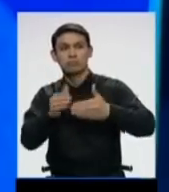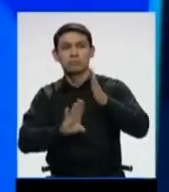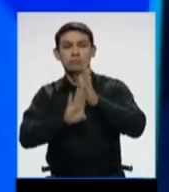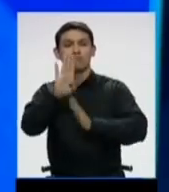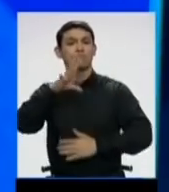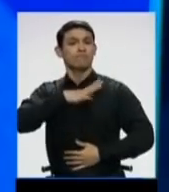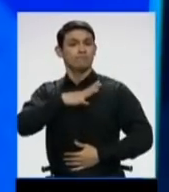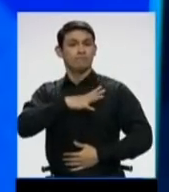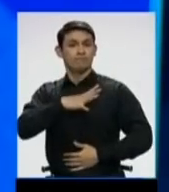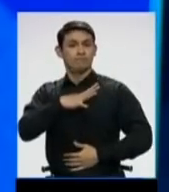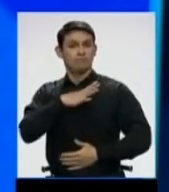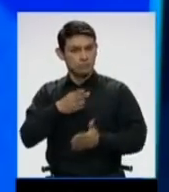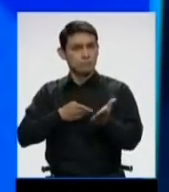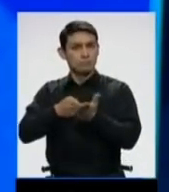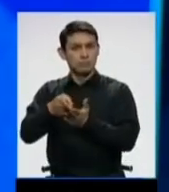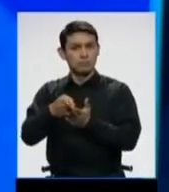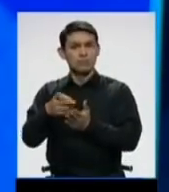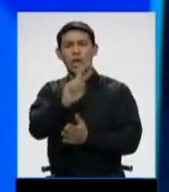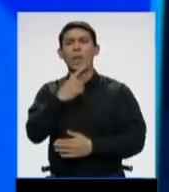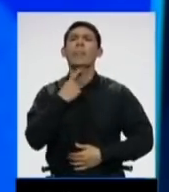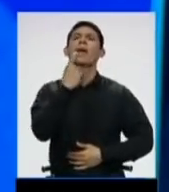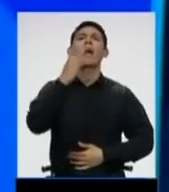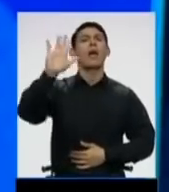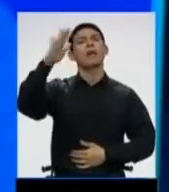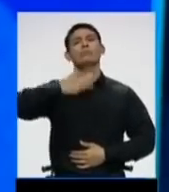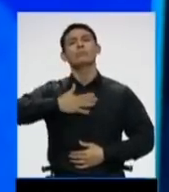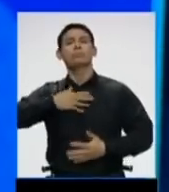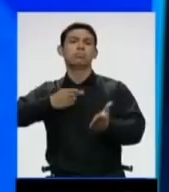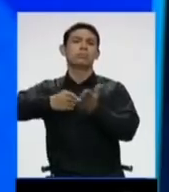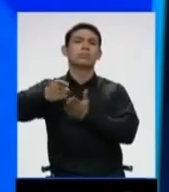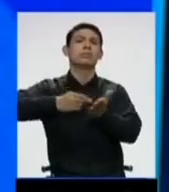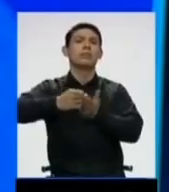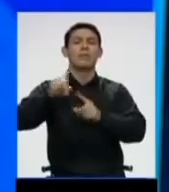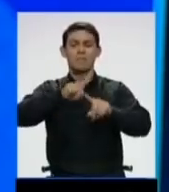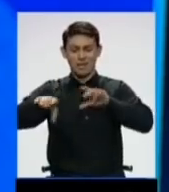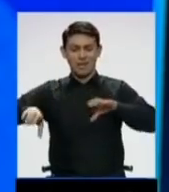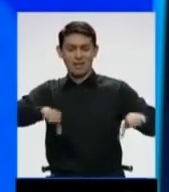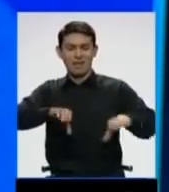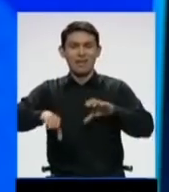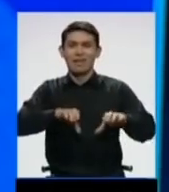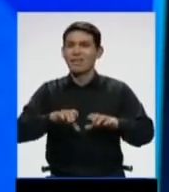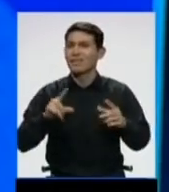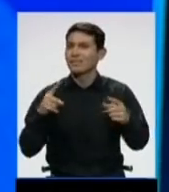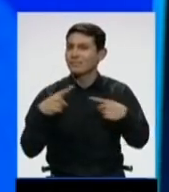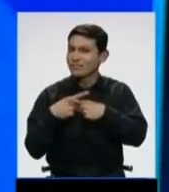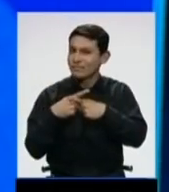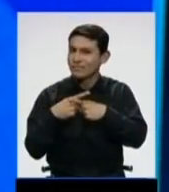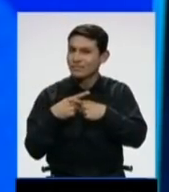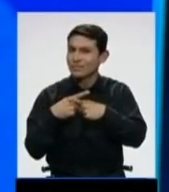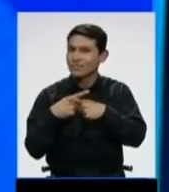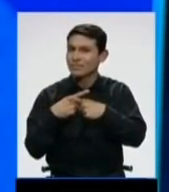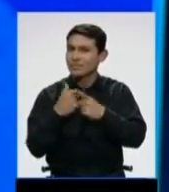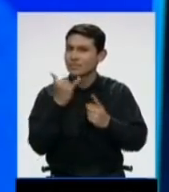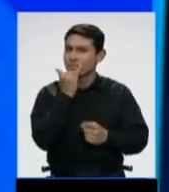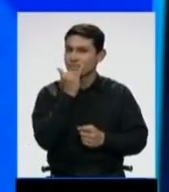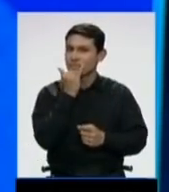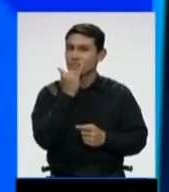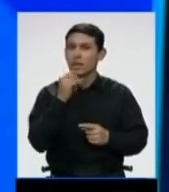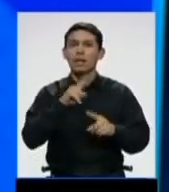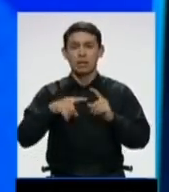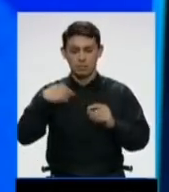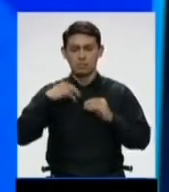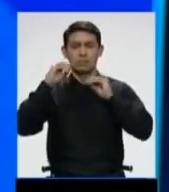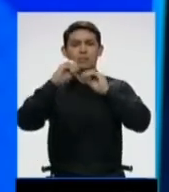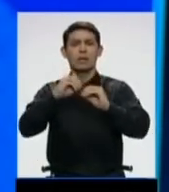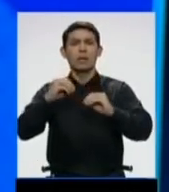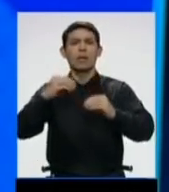se puede estar yendo por la vida diciendo yo soy honesto cuando los actos demuestran lo contrario. Nosotros pondremos la modernidad y la